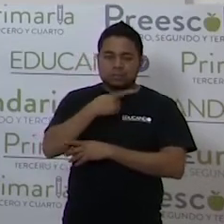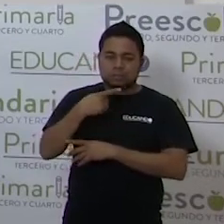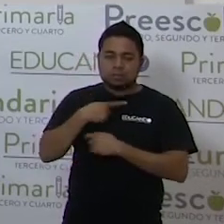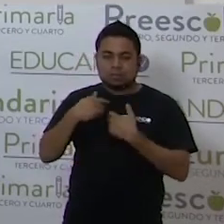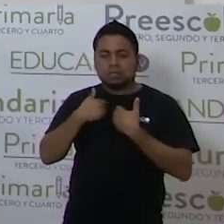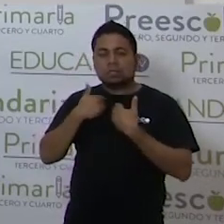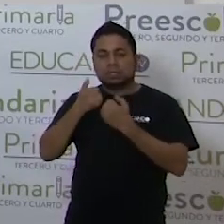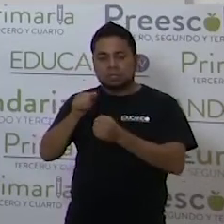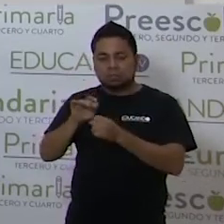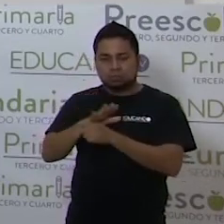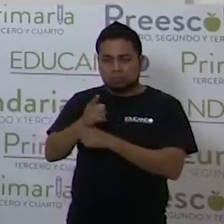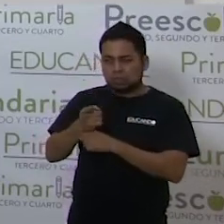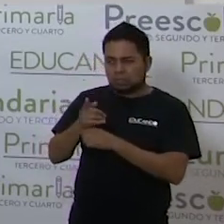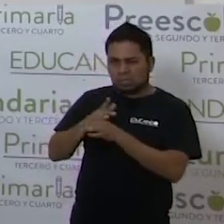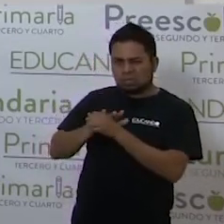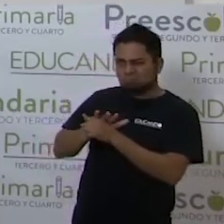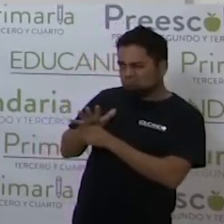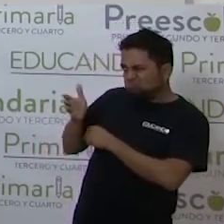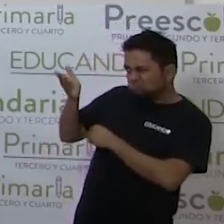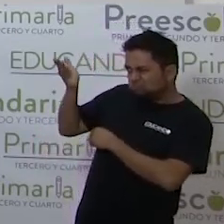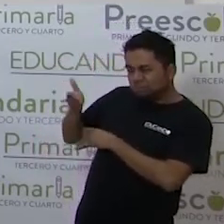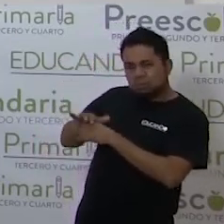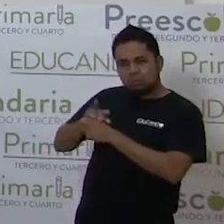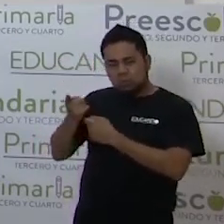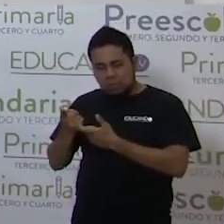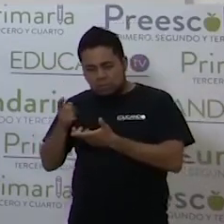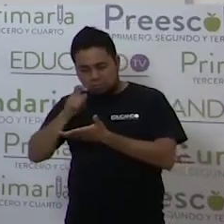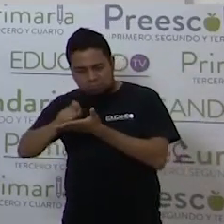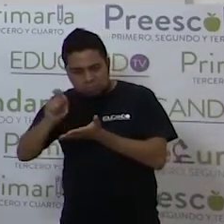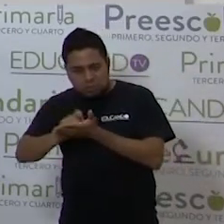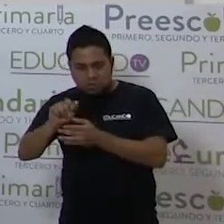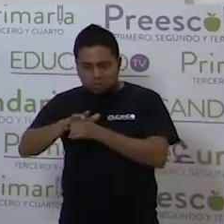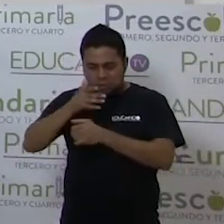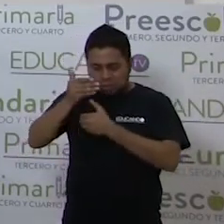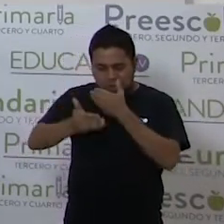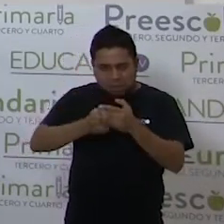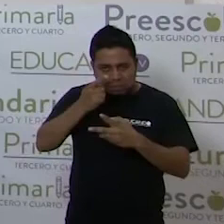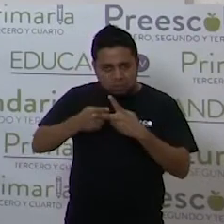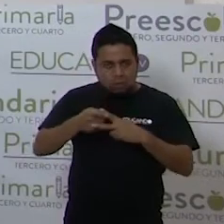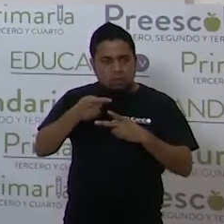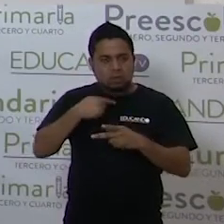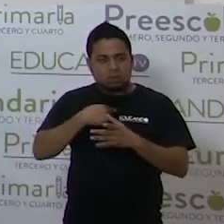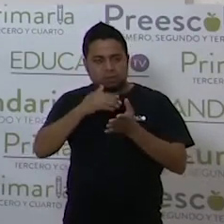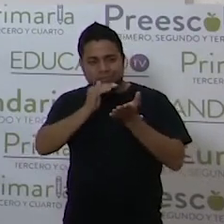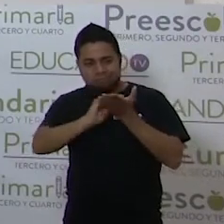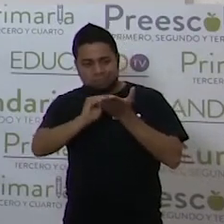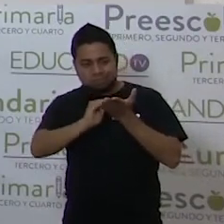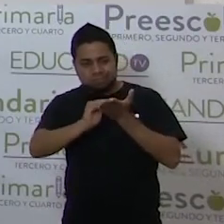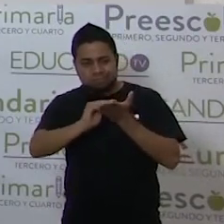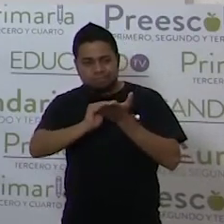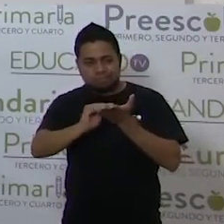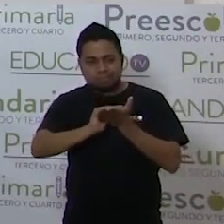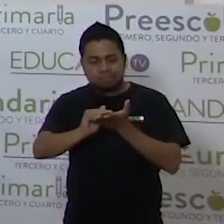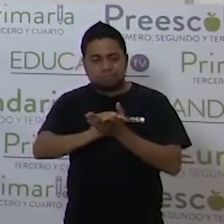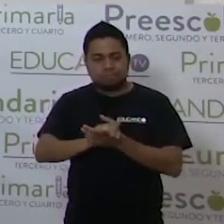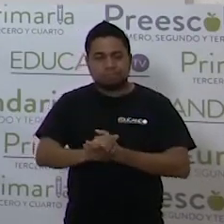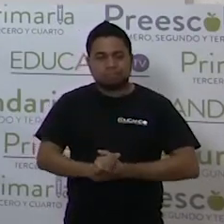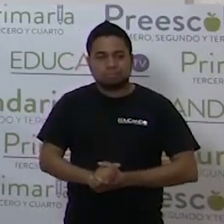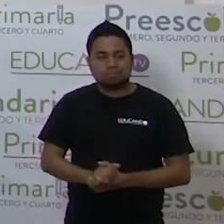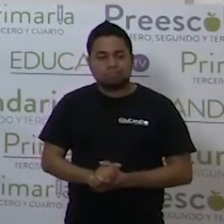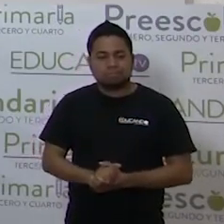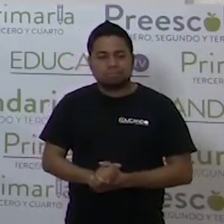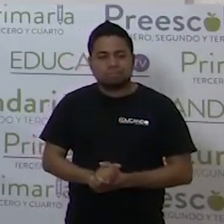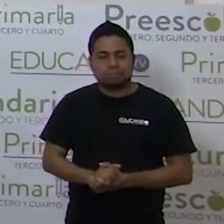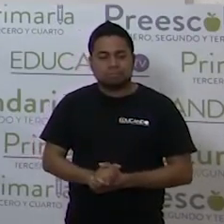está como está no porque es como es entonces vamos a borrar esto vamos a este a